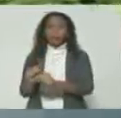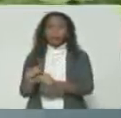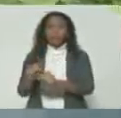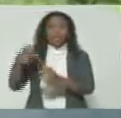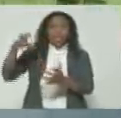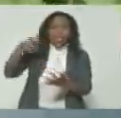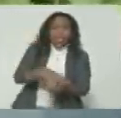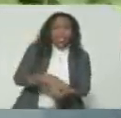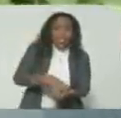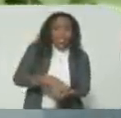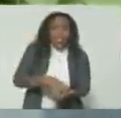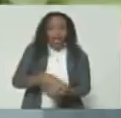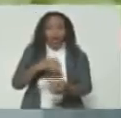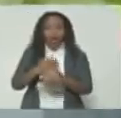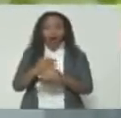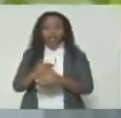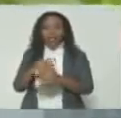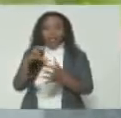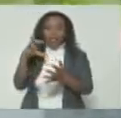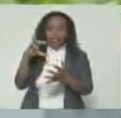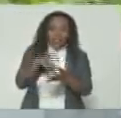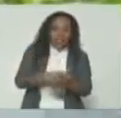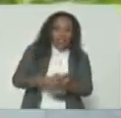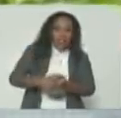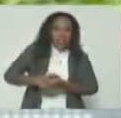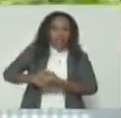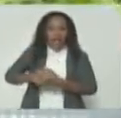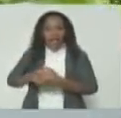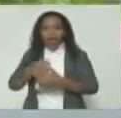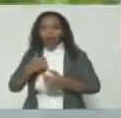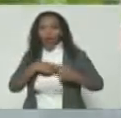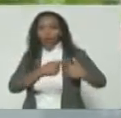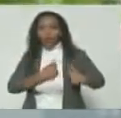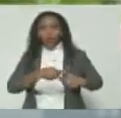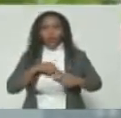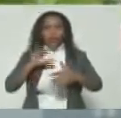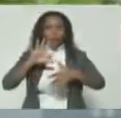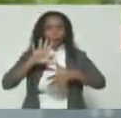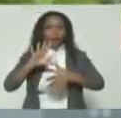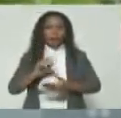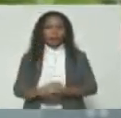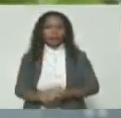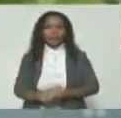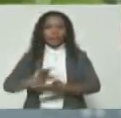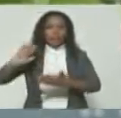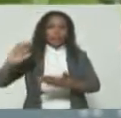clavadas en el corazón de nuestra Sudamérica y de nuestra América. Le quitaron las tierras y después vino Ezequiel